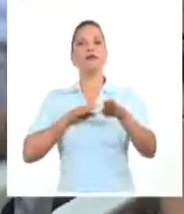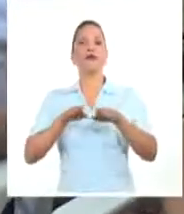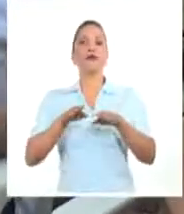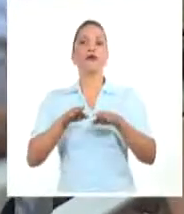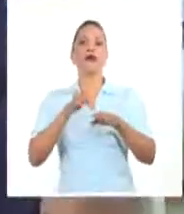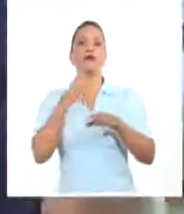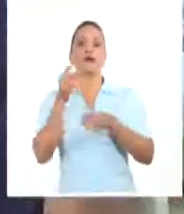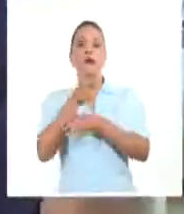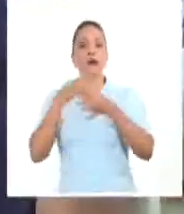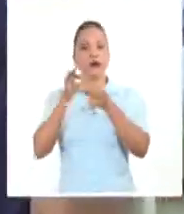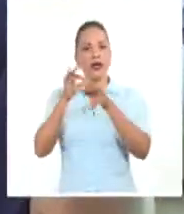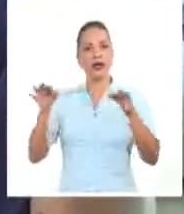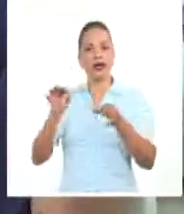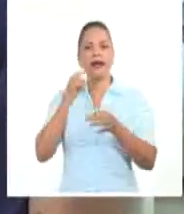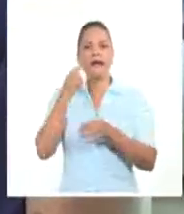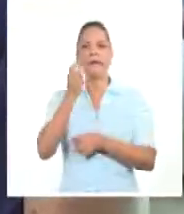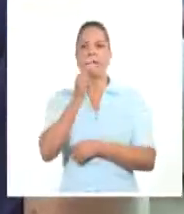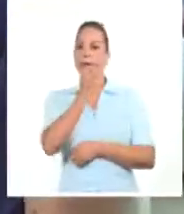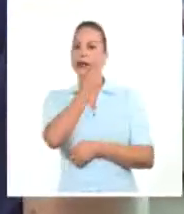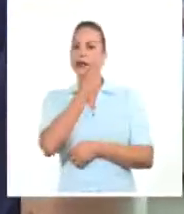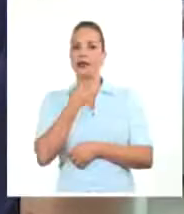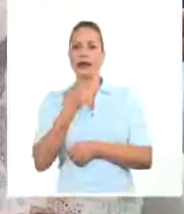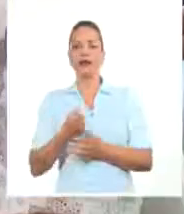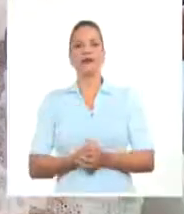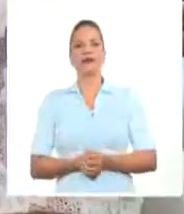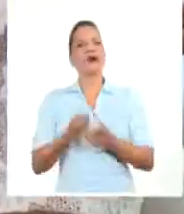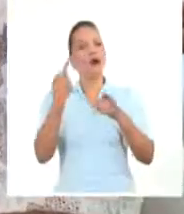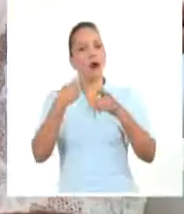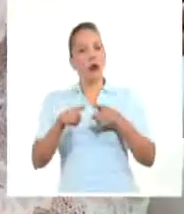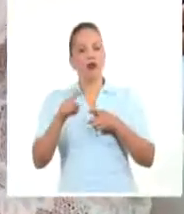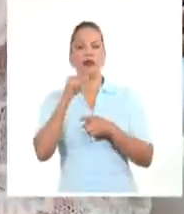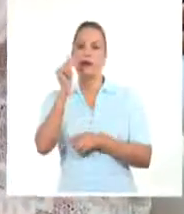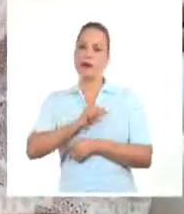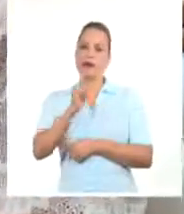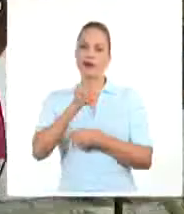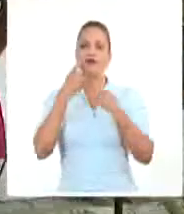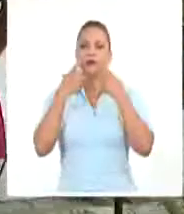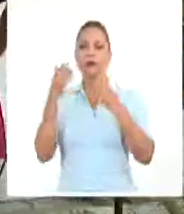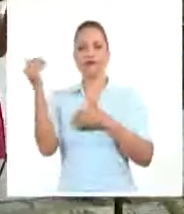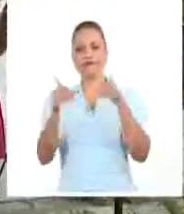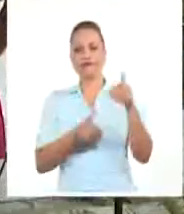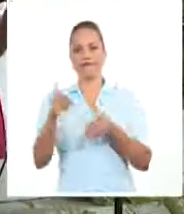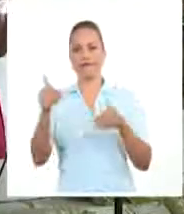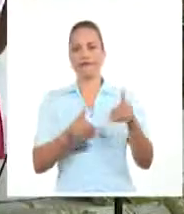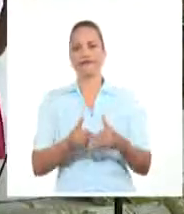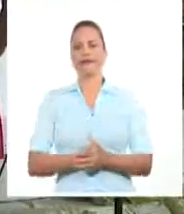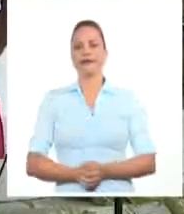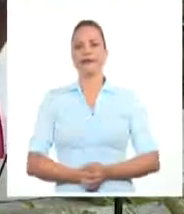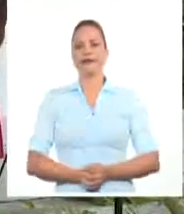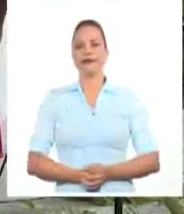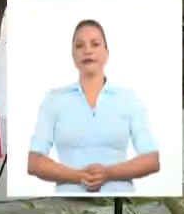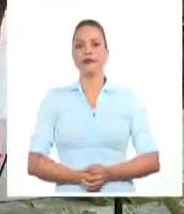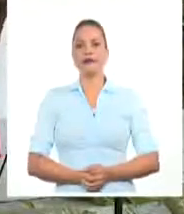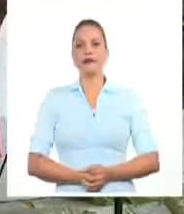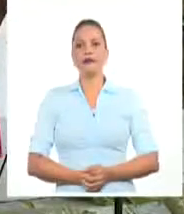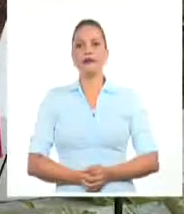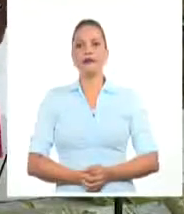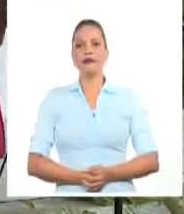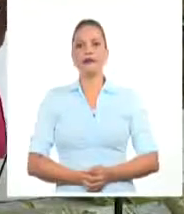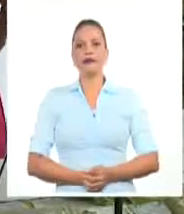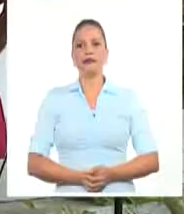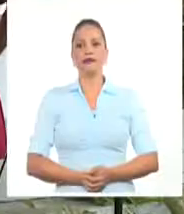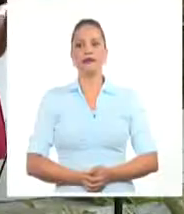y director del Museo Fragua Martiana, entre otras personalidades. Leti Alvarado, Sistema Informativo de la Televisión